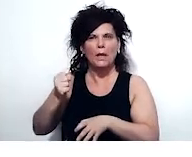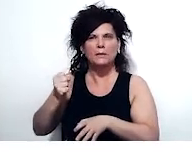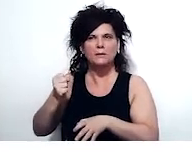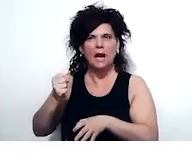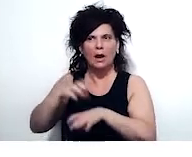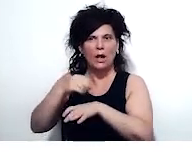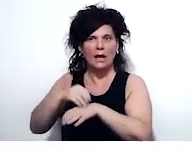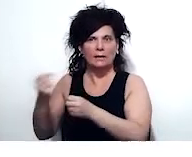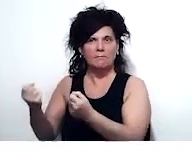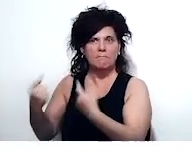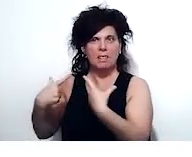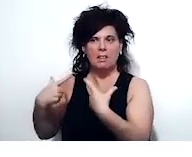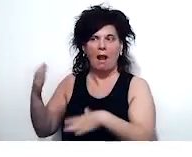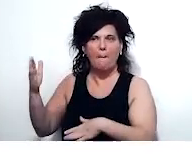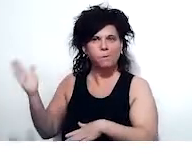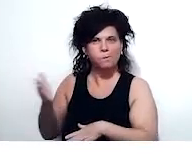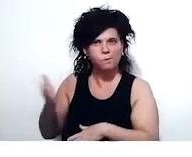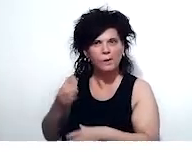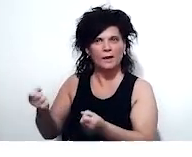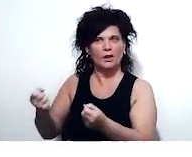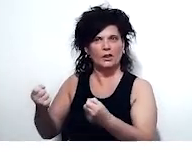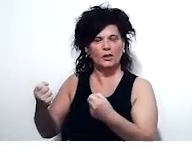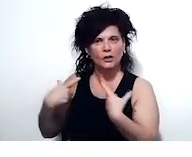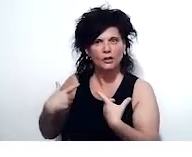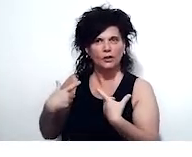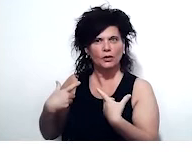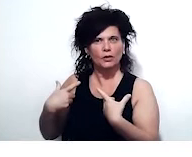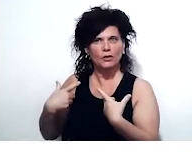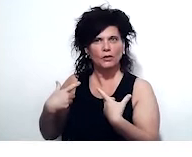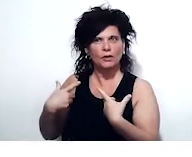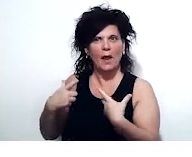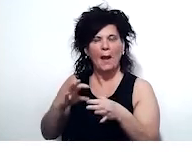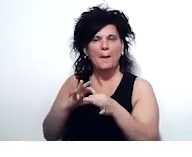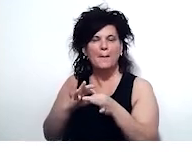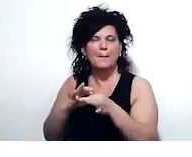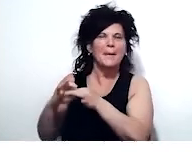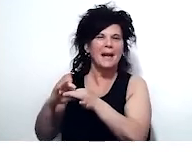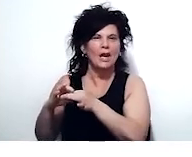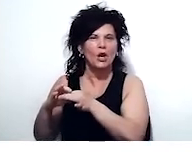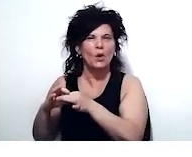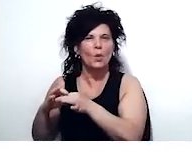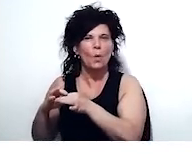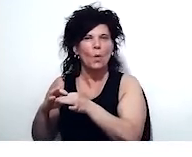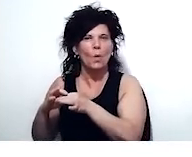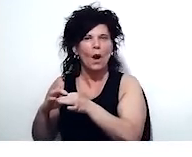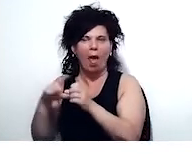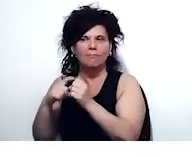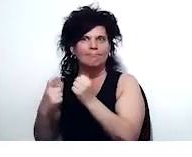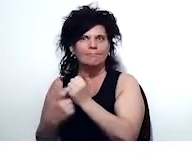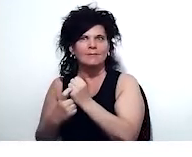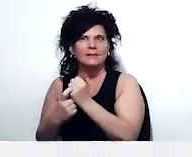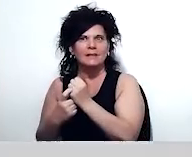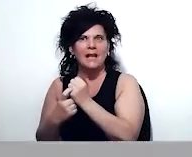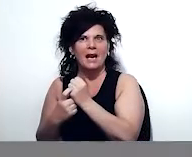puede dar la tierra y las producciones, las plantaciones y las producciones agrícolas ganaderas, y también teniendo